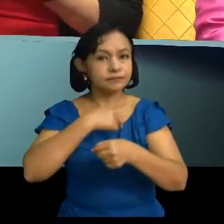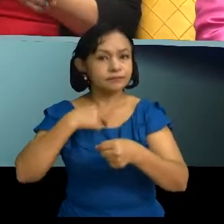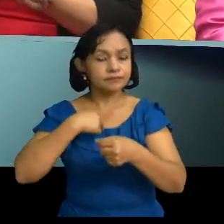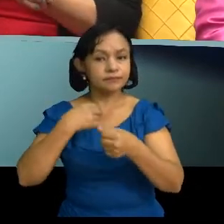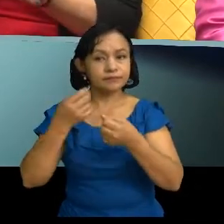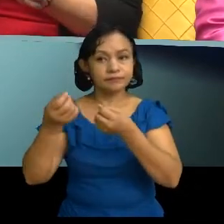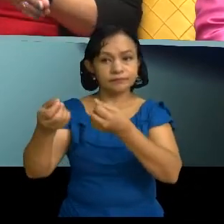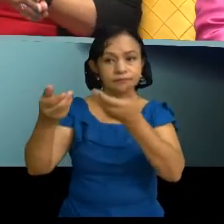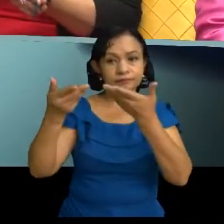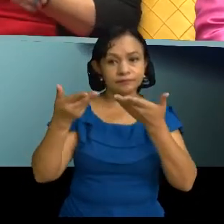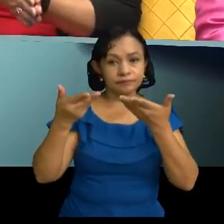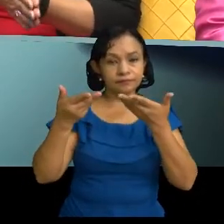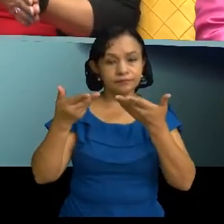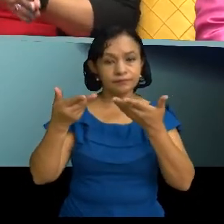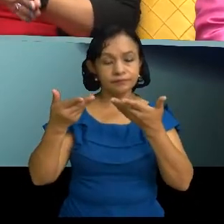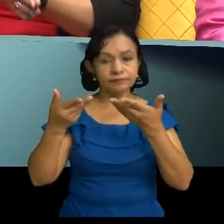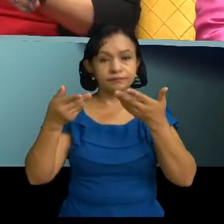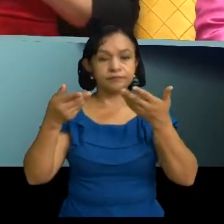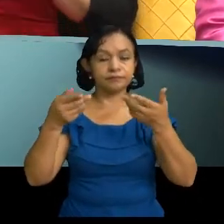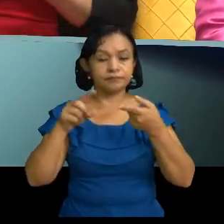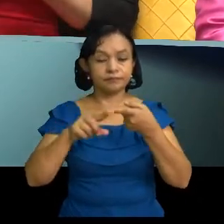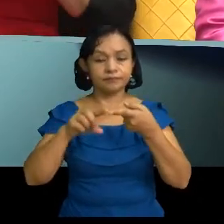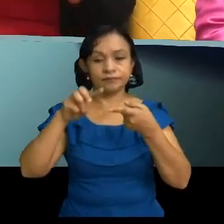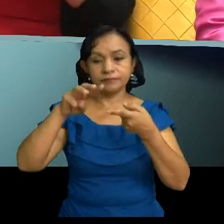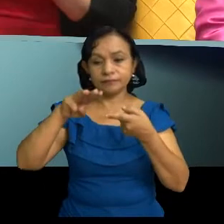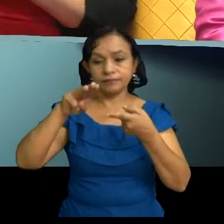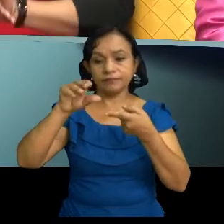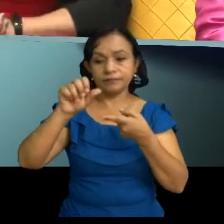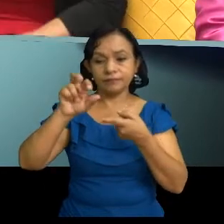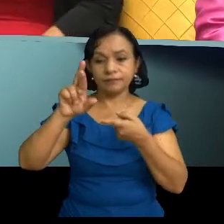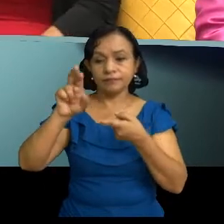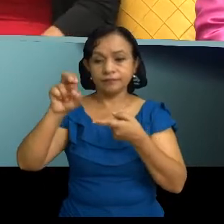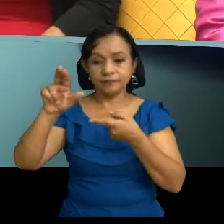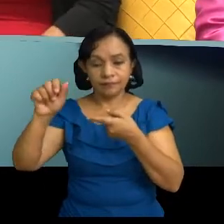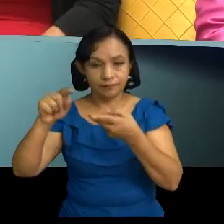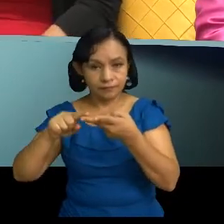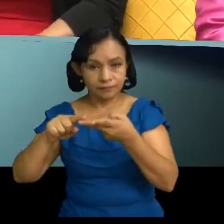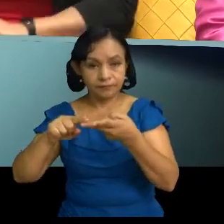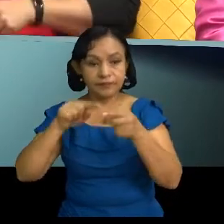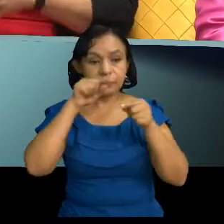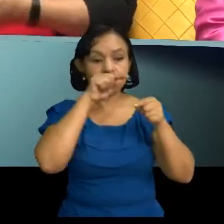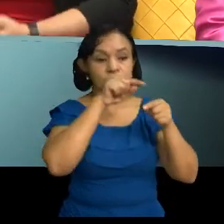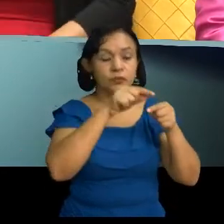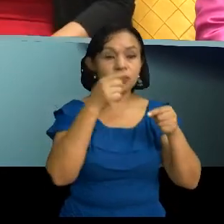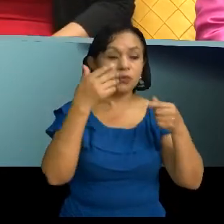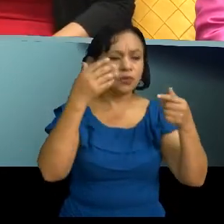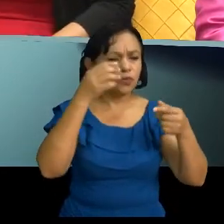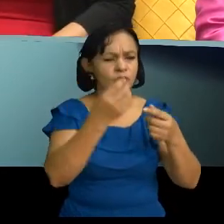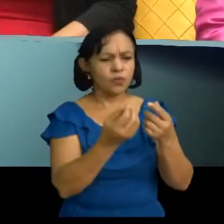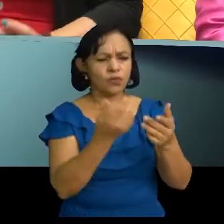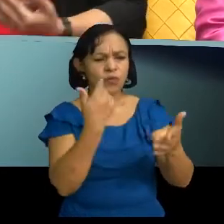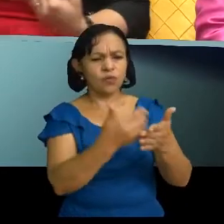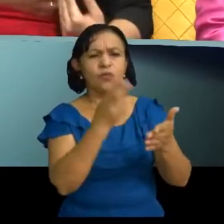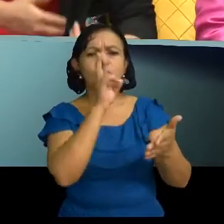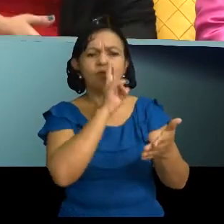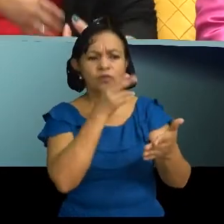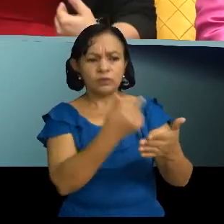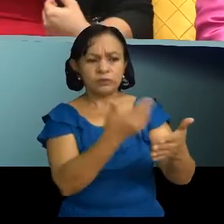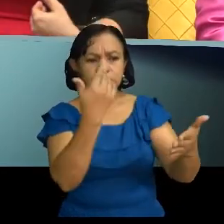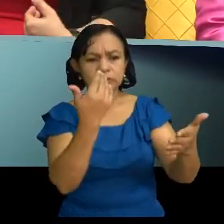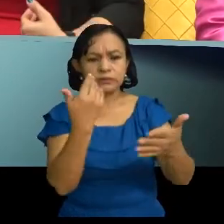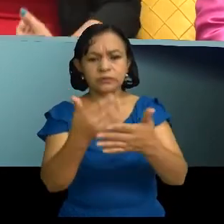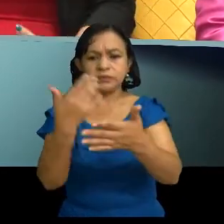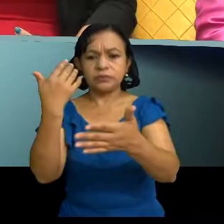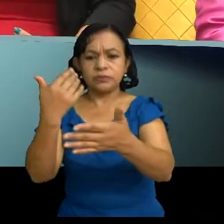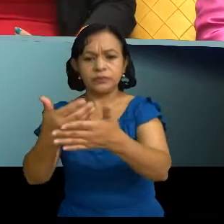reporte que genera el ministerio del ambiente a través del reporte de puntos de calor este reporte de puntos de calor los tenemos tanto en